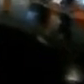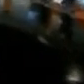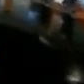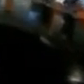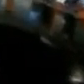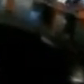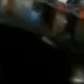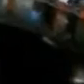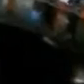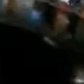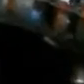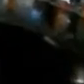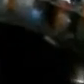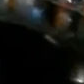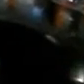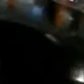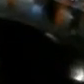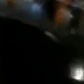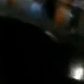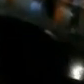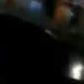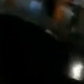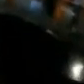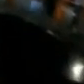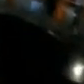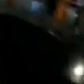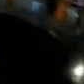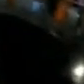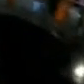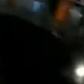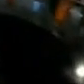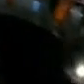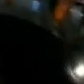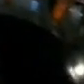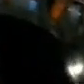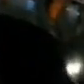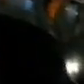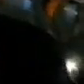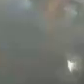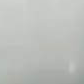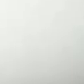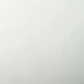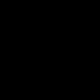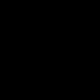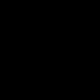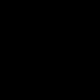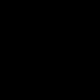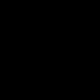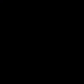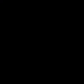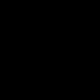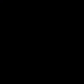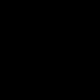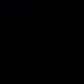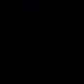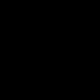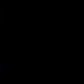días y de aquí en adelante con todo con todo Ahí se los dejo para que lo analicen